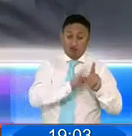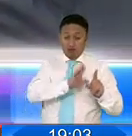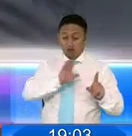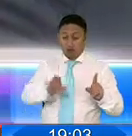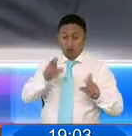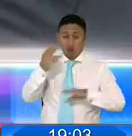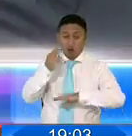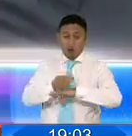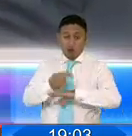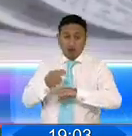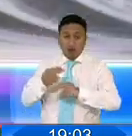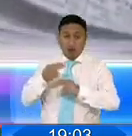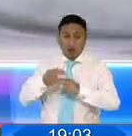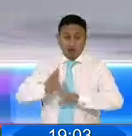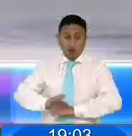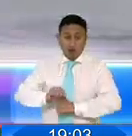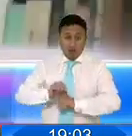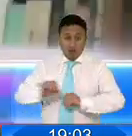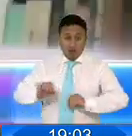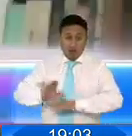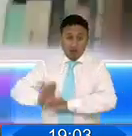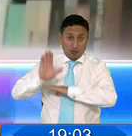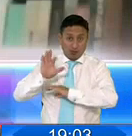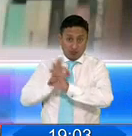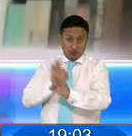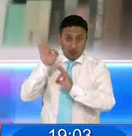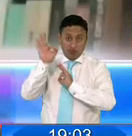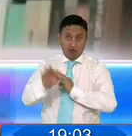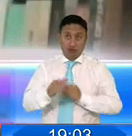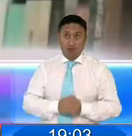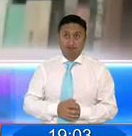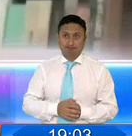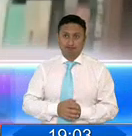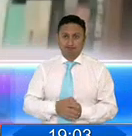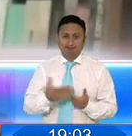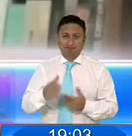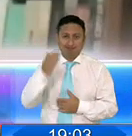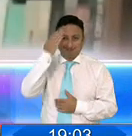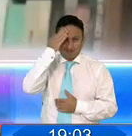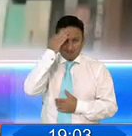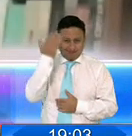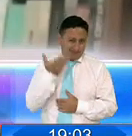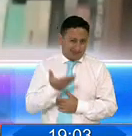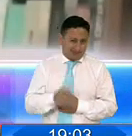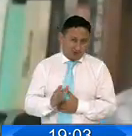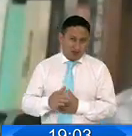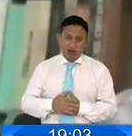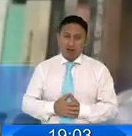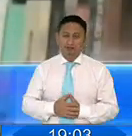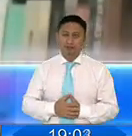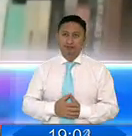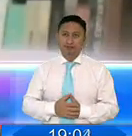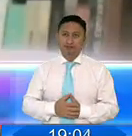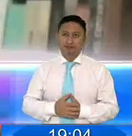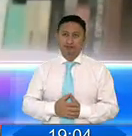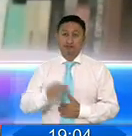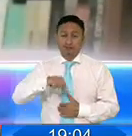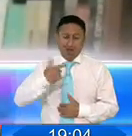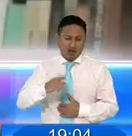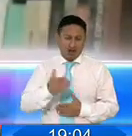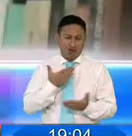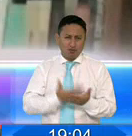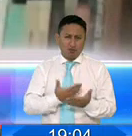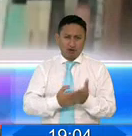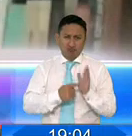gestionaba nombramientos en cargos públicos. Son evidentemente notorios y ha quedado demostrado al